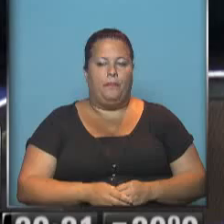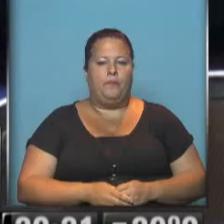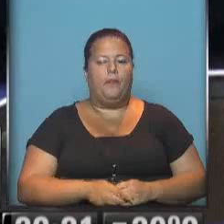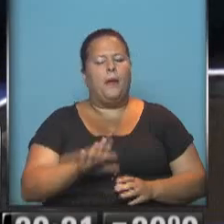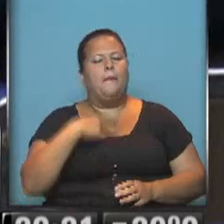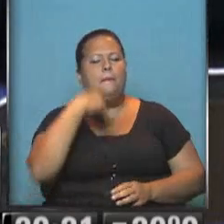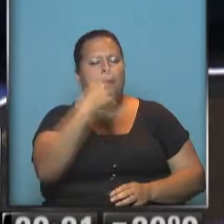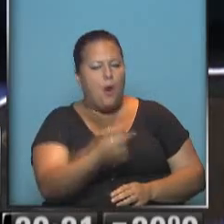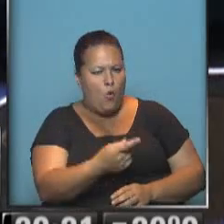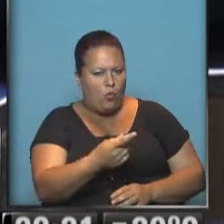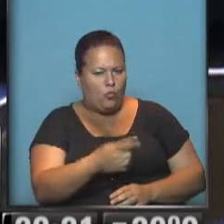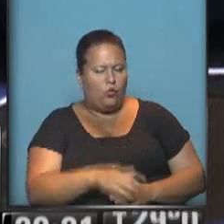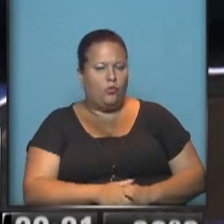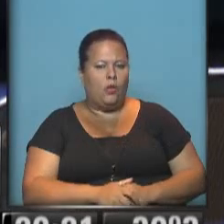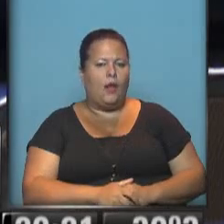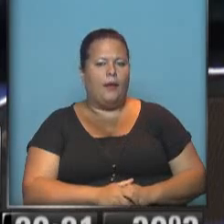Déjeme preguntarle esto.